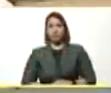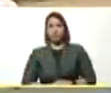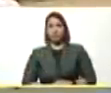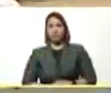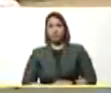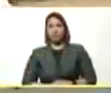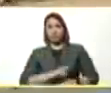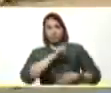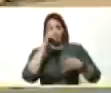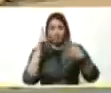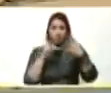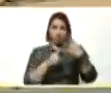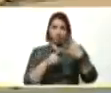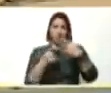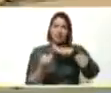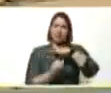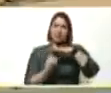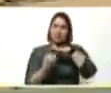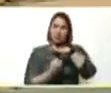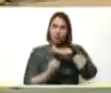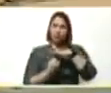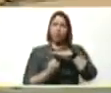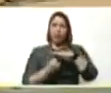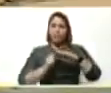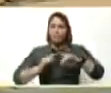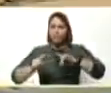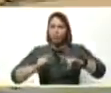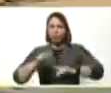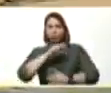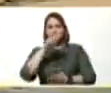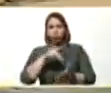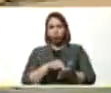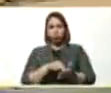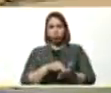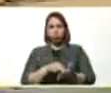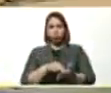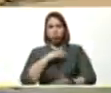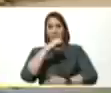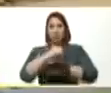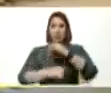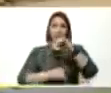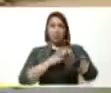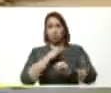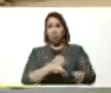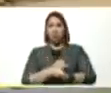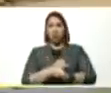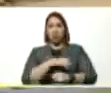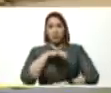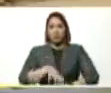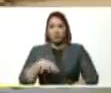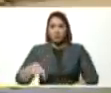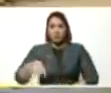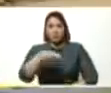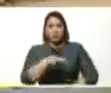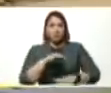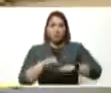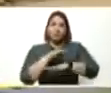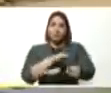y luego los entes ejecutores, nacionales, internacionales, regionales,